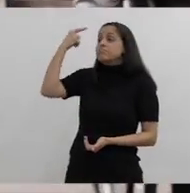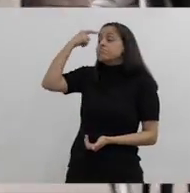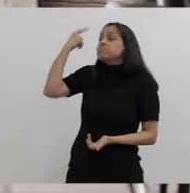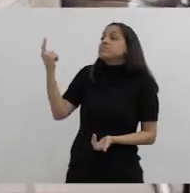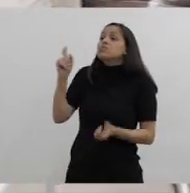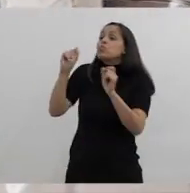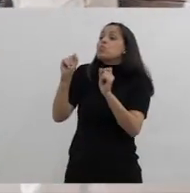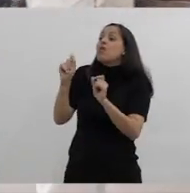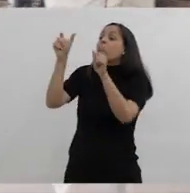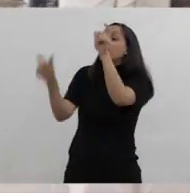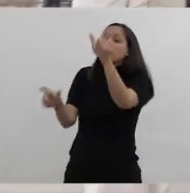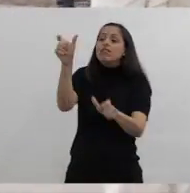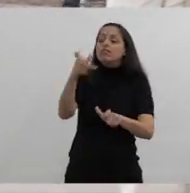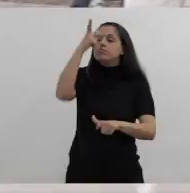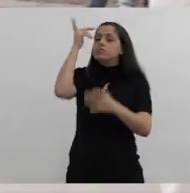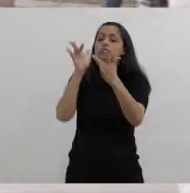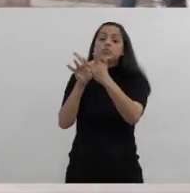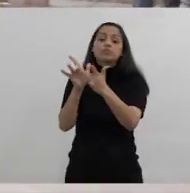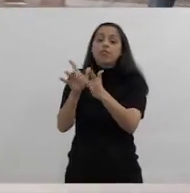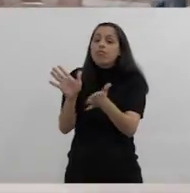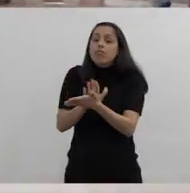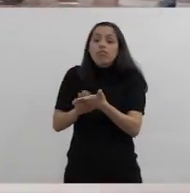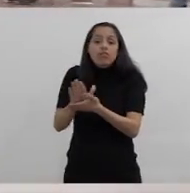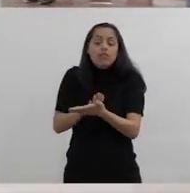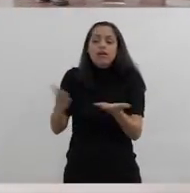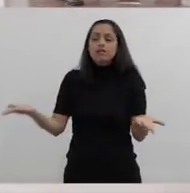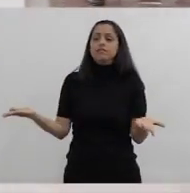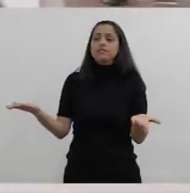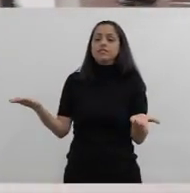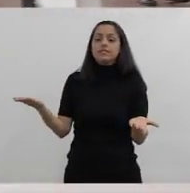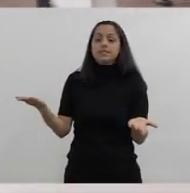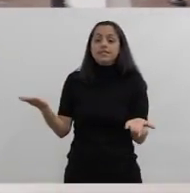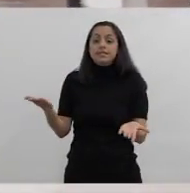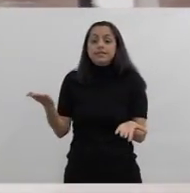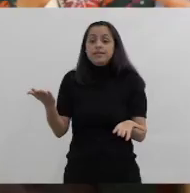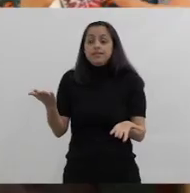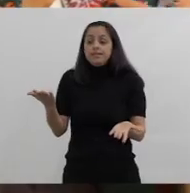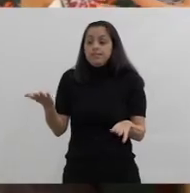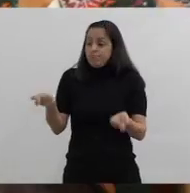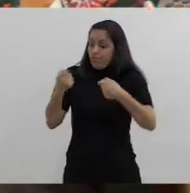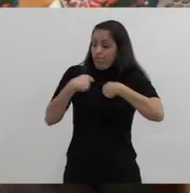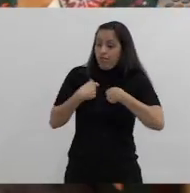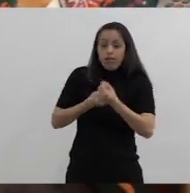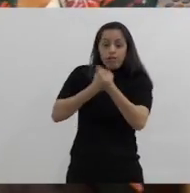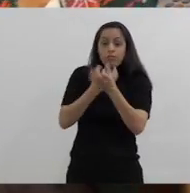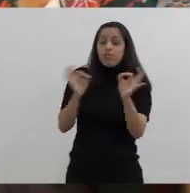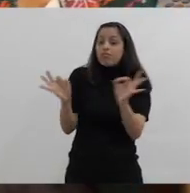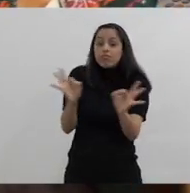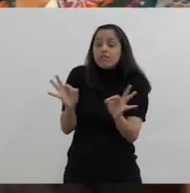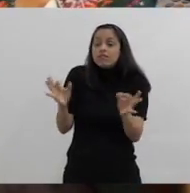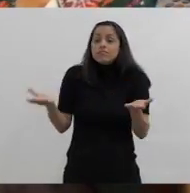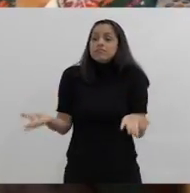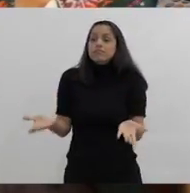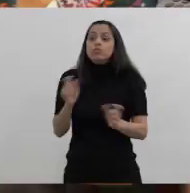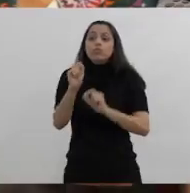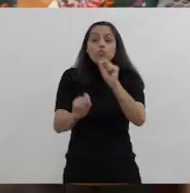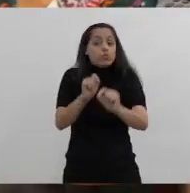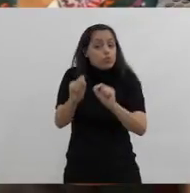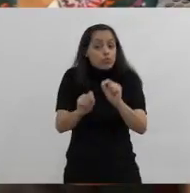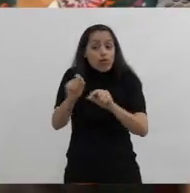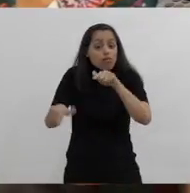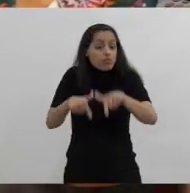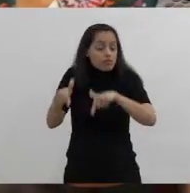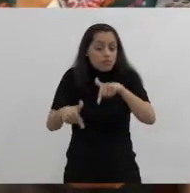no tenía la menor idea que íbamos a hacer algo como lo que hicimos. Me da vergüenza decir que yo no